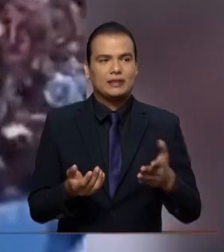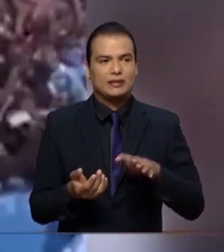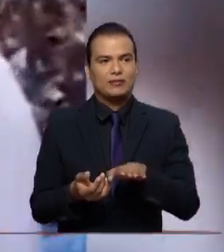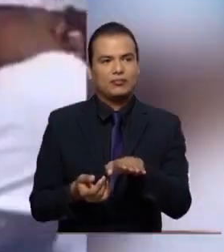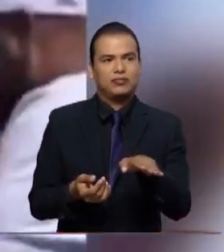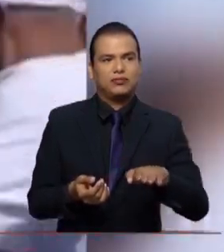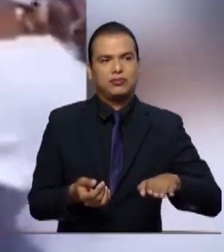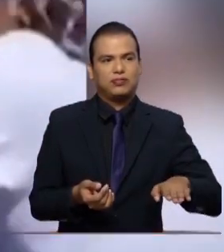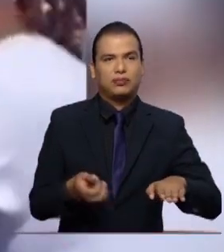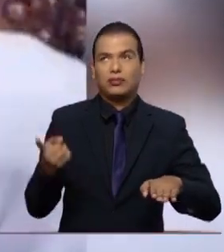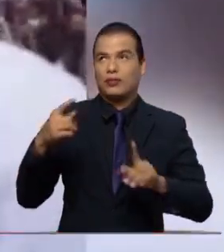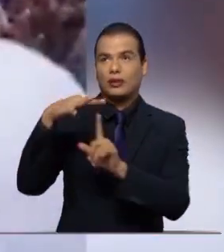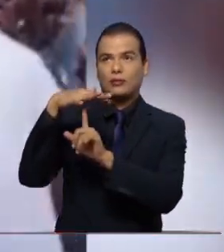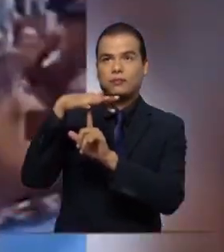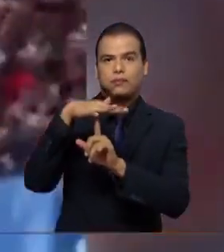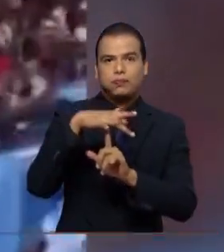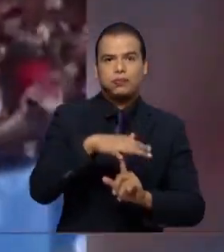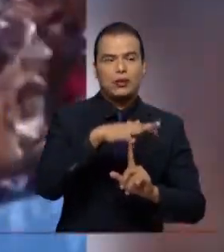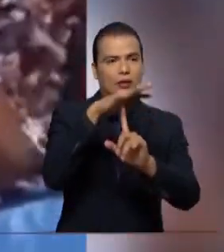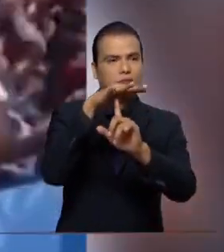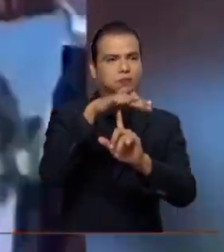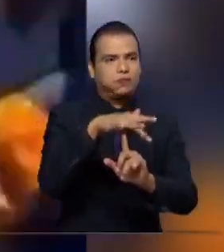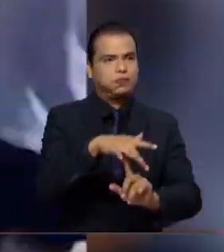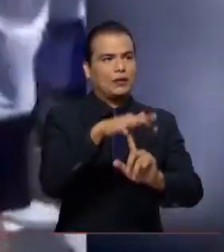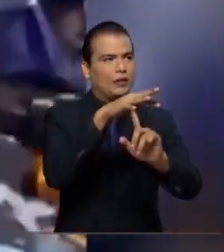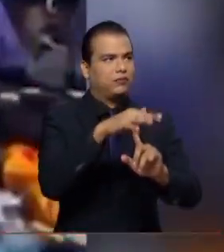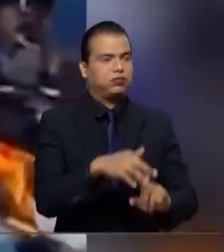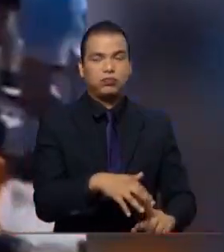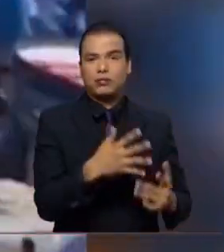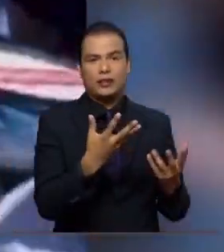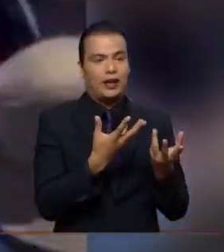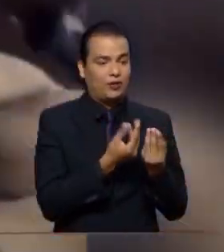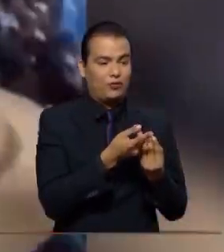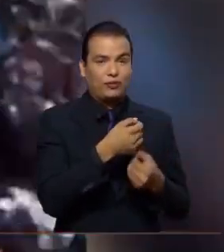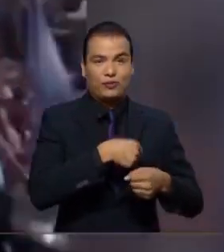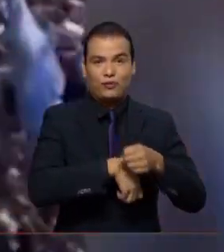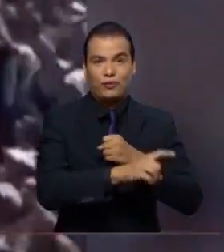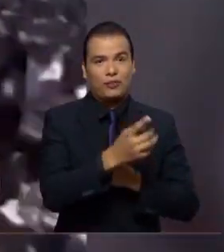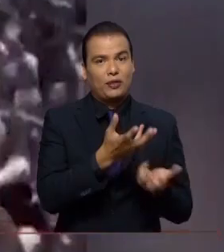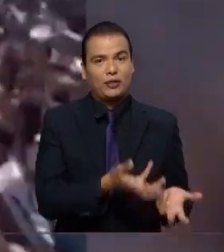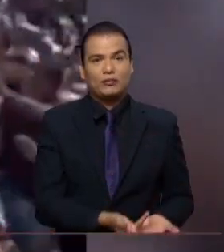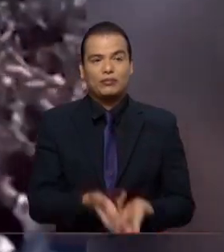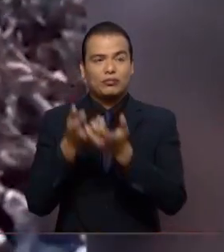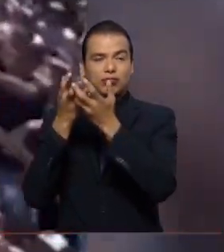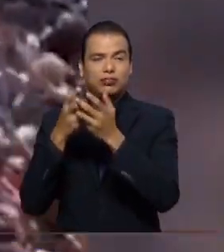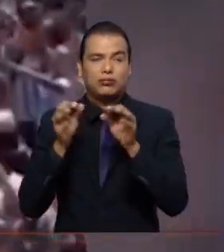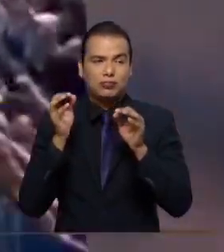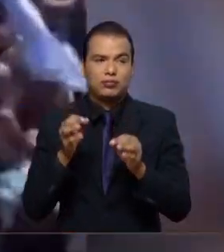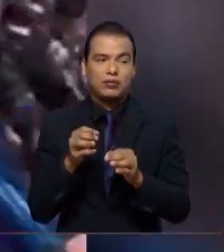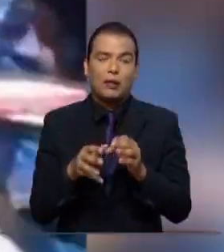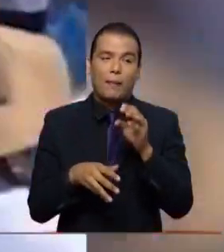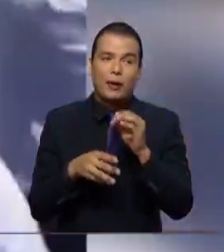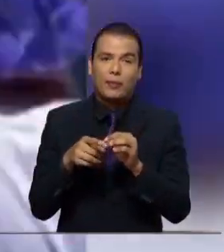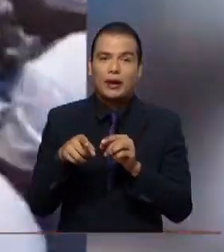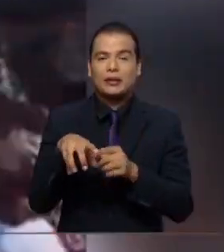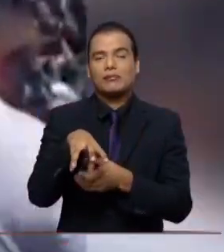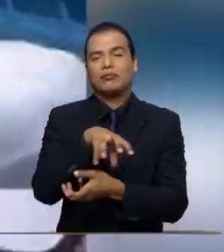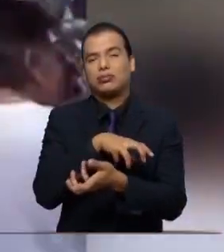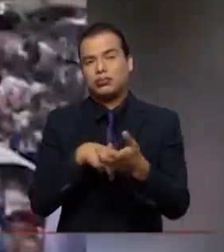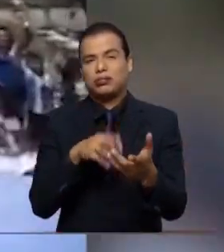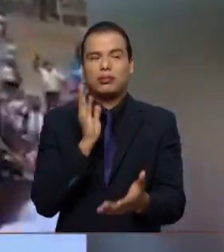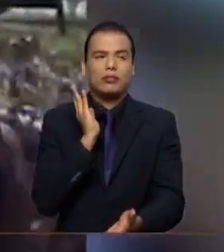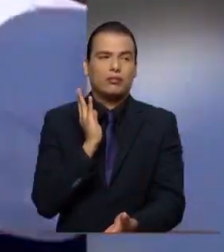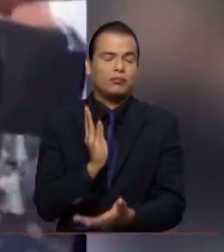duda, se trató de la mayor concentración popular en la historia de Argentina, aunque infortunadamente la celebración terminó empañada por